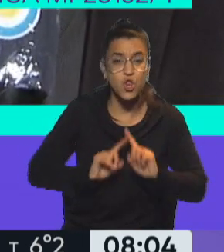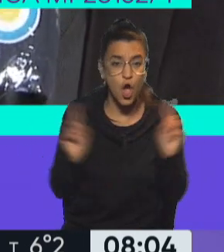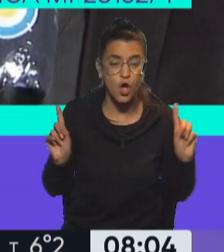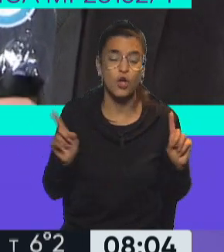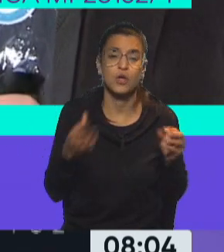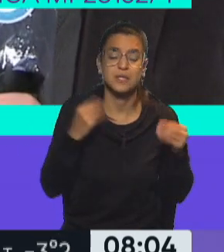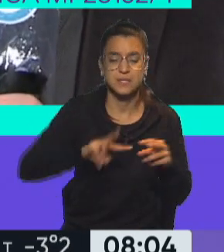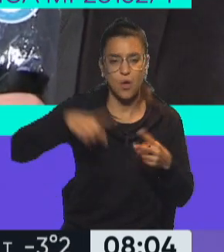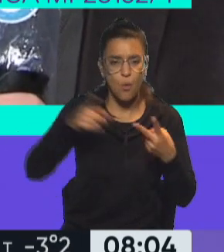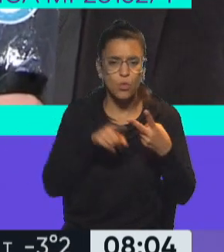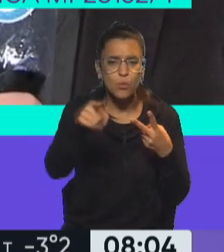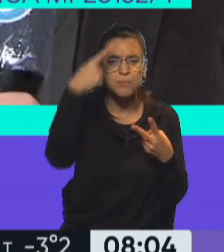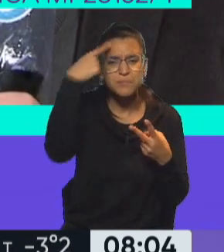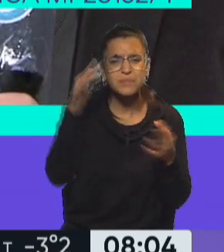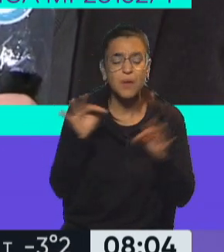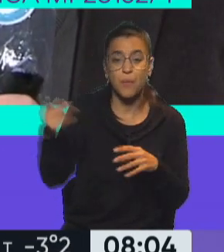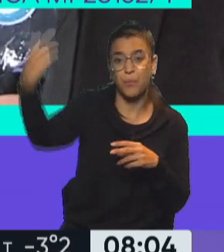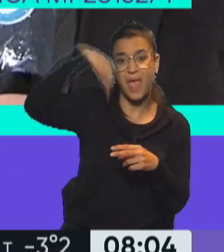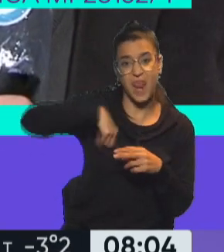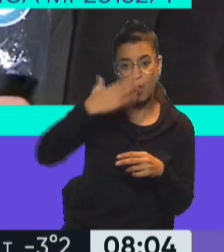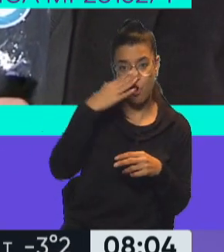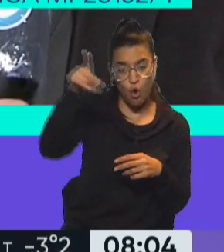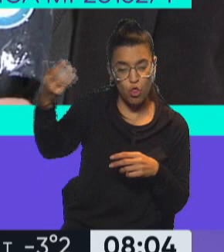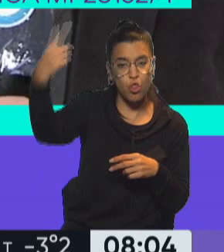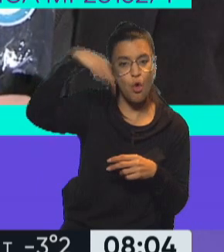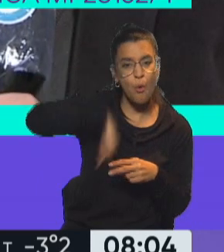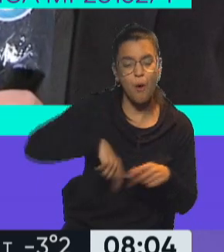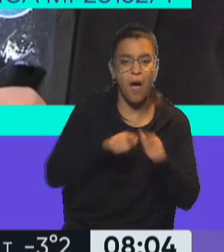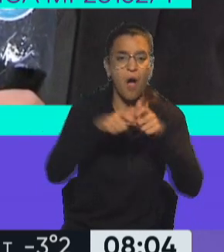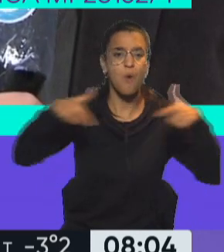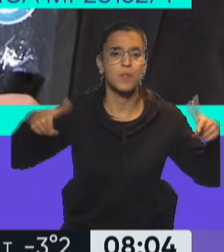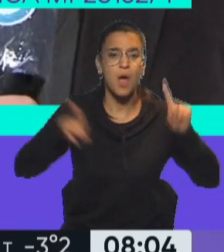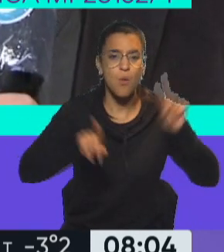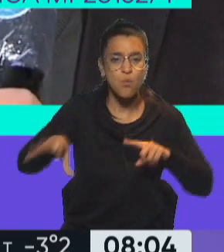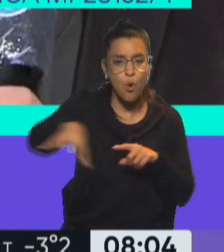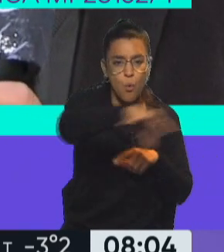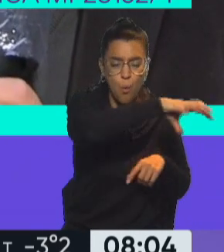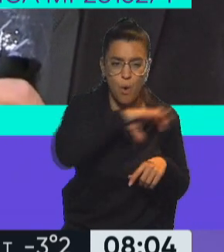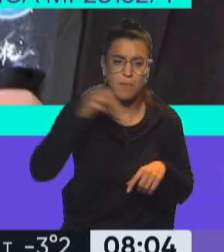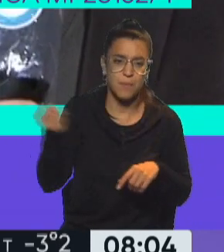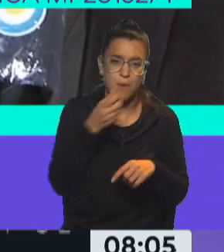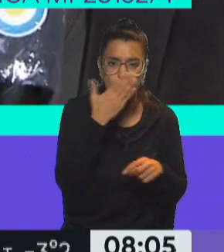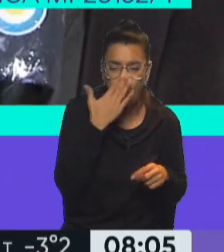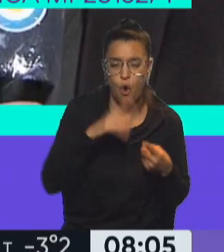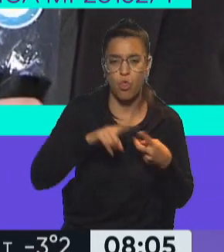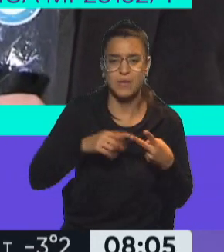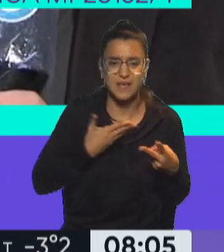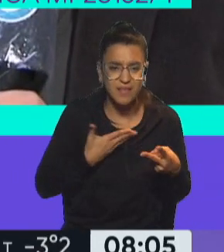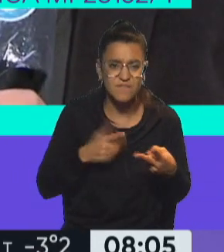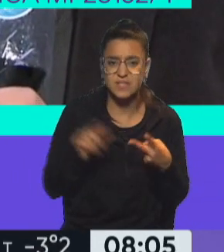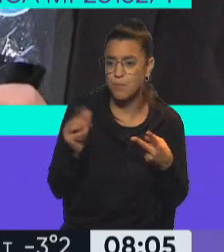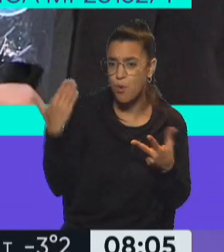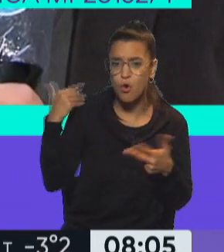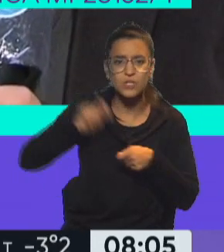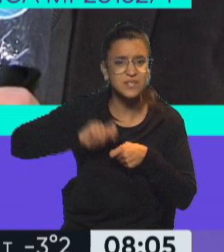segunda instancia, ¿cómo analiza usted? Ha venido de Córdoba, ¿no? El crecimiento de casos en algunos distritos realmente importantes, como Córdoba, Santa Fe y en las últimas horas